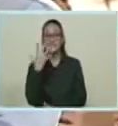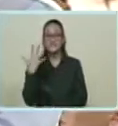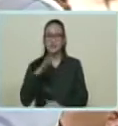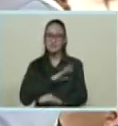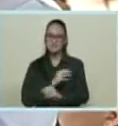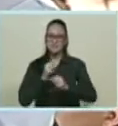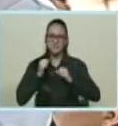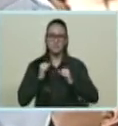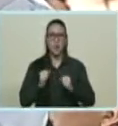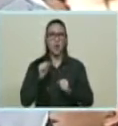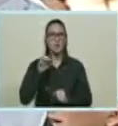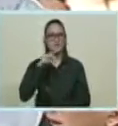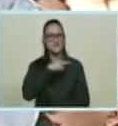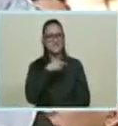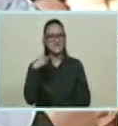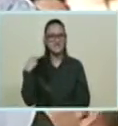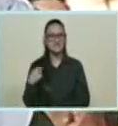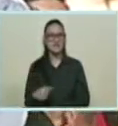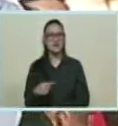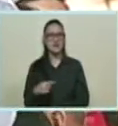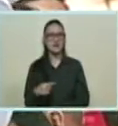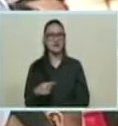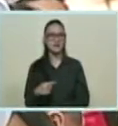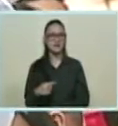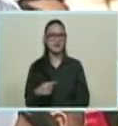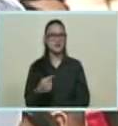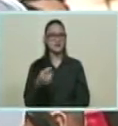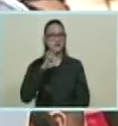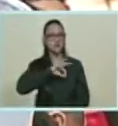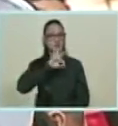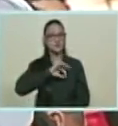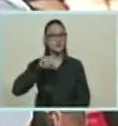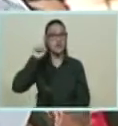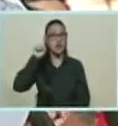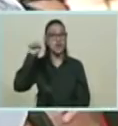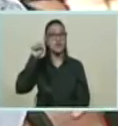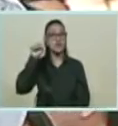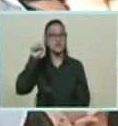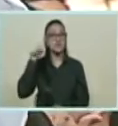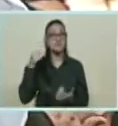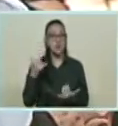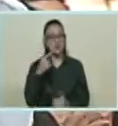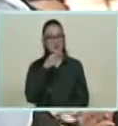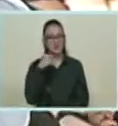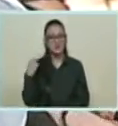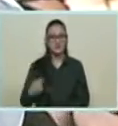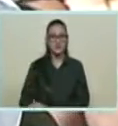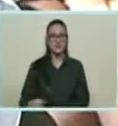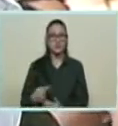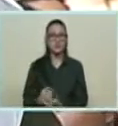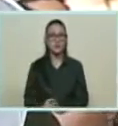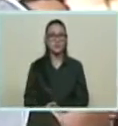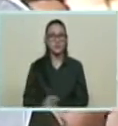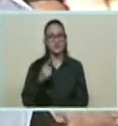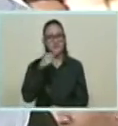potencia, pero fundamentados en el socialismo con peculiaridades chinas. China jamás ha